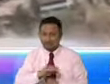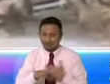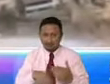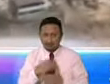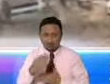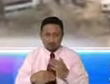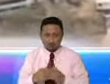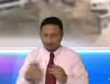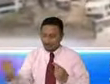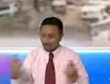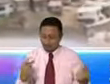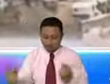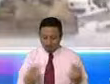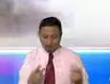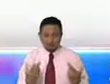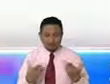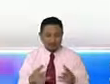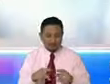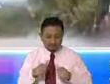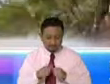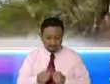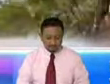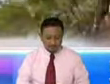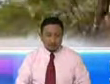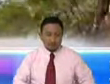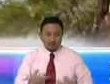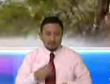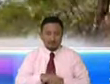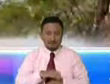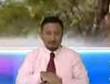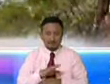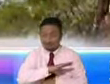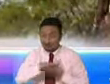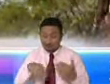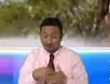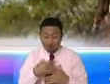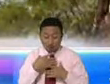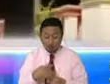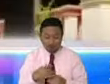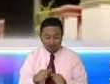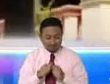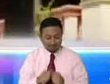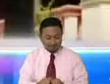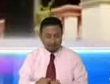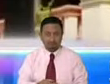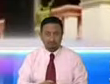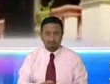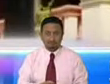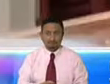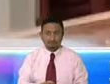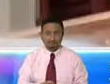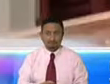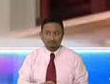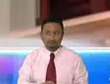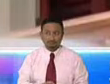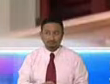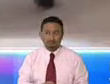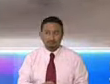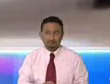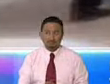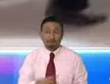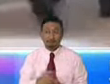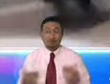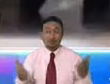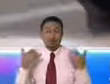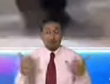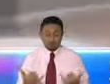mundo que se establecieron en la urbe tras enamorarse de sus bondades. La también conocida como Perla del Pacífico cuenta en